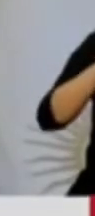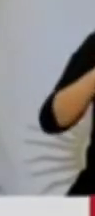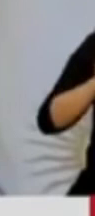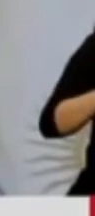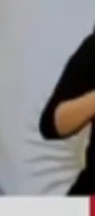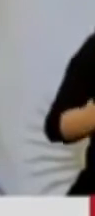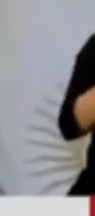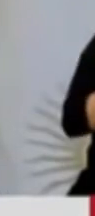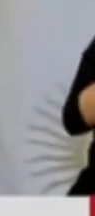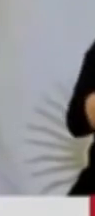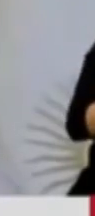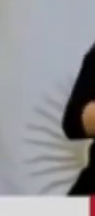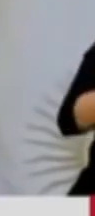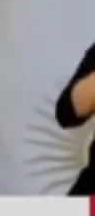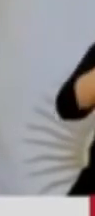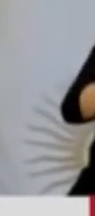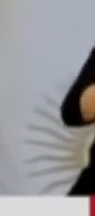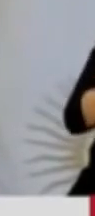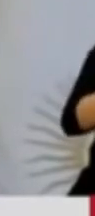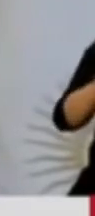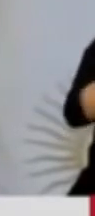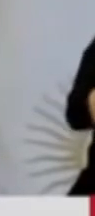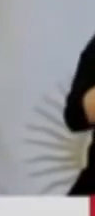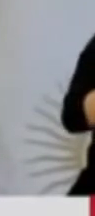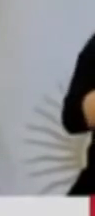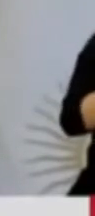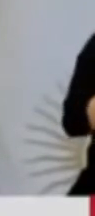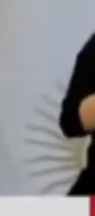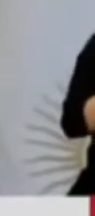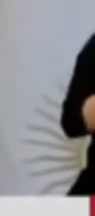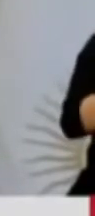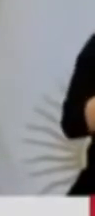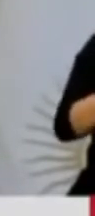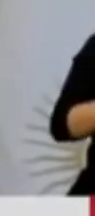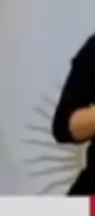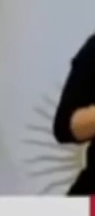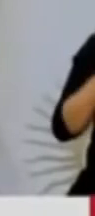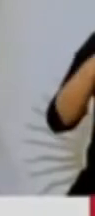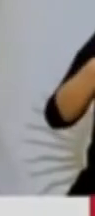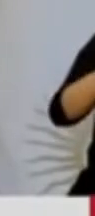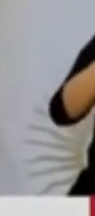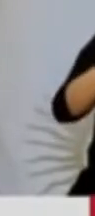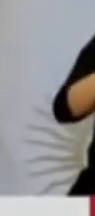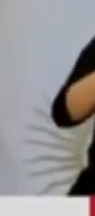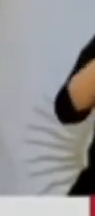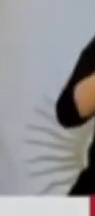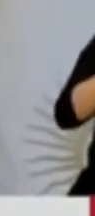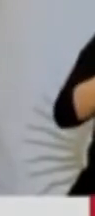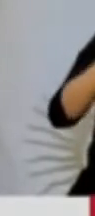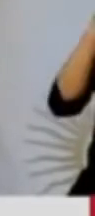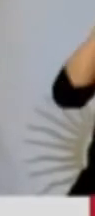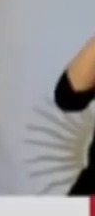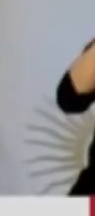previstas en el artículo 2 de dicha ley. A efectos de lo previsto en el artículo 9 de la